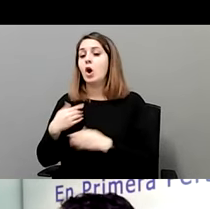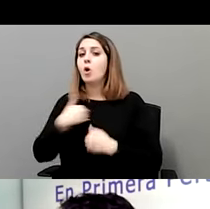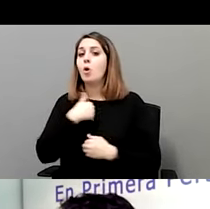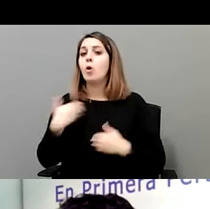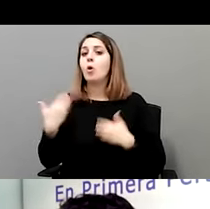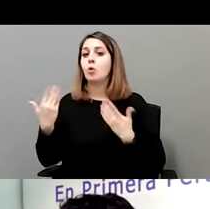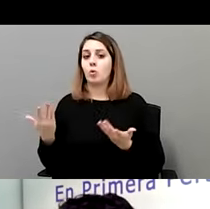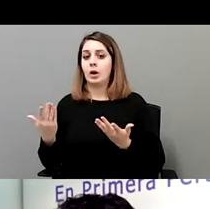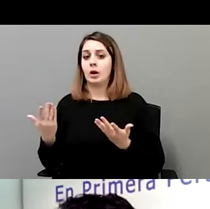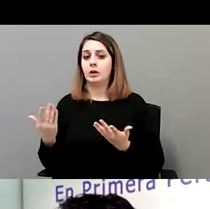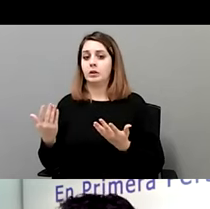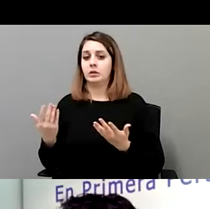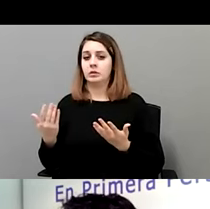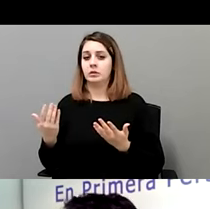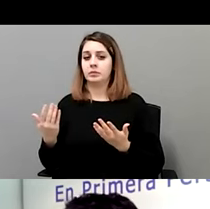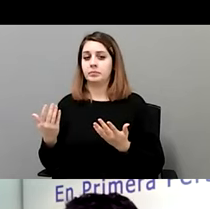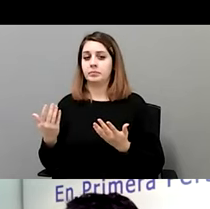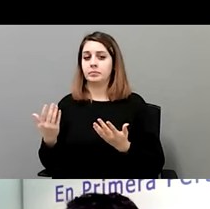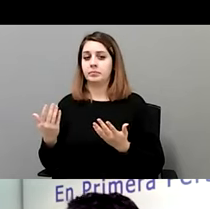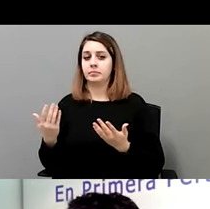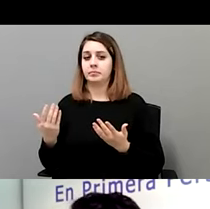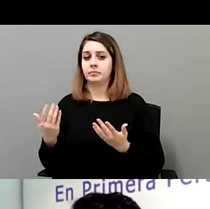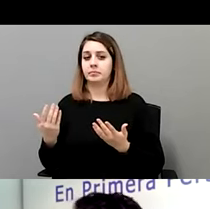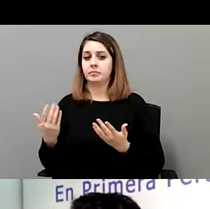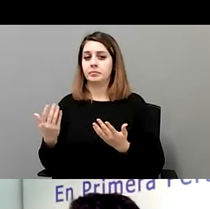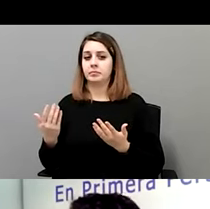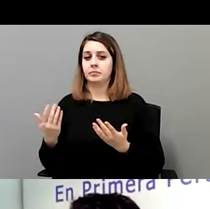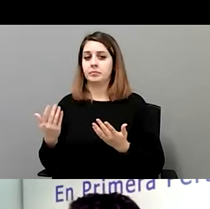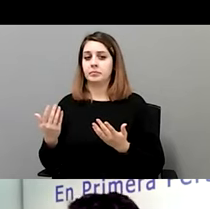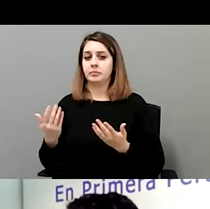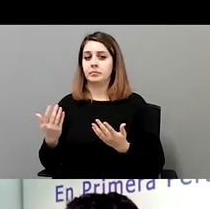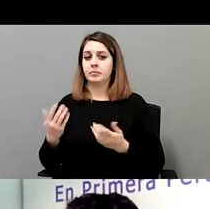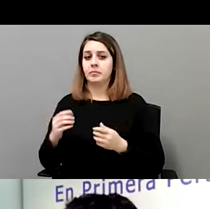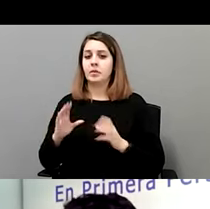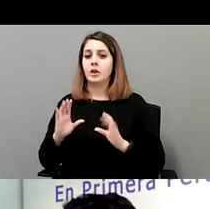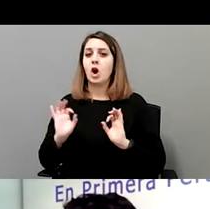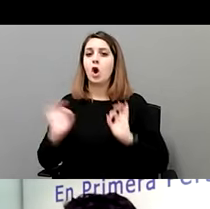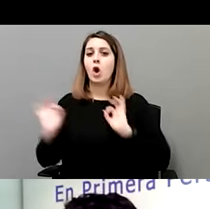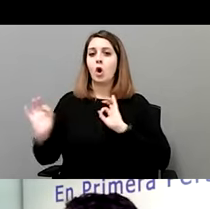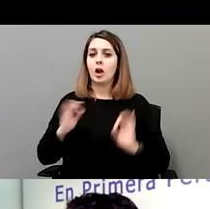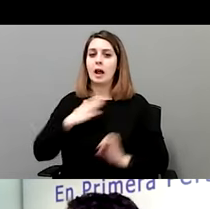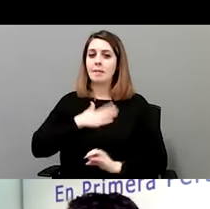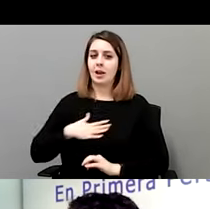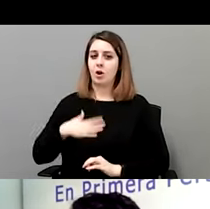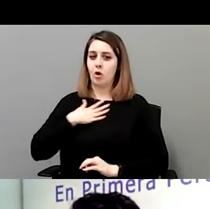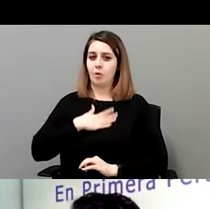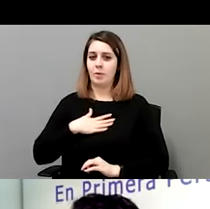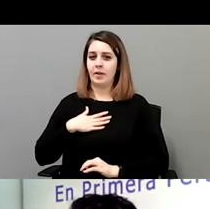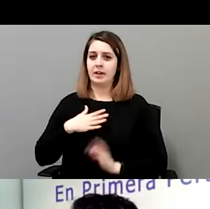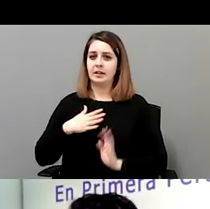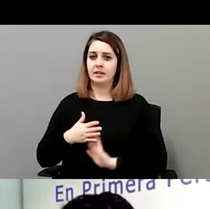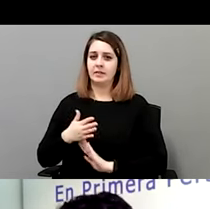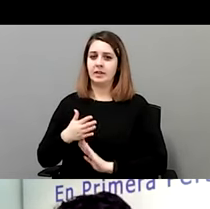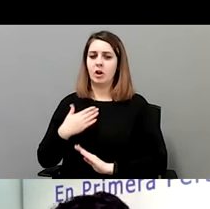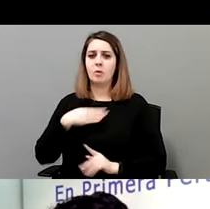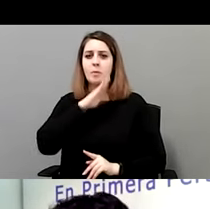colocarme el papel de forma cómoda, ¿no? No va a empezar como una mal, ay,